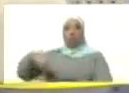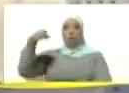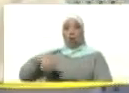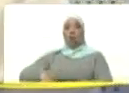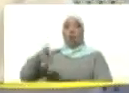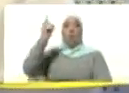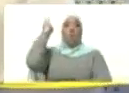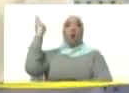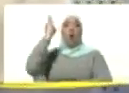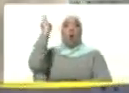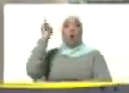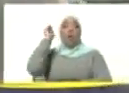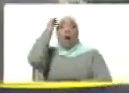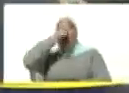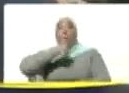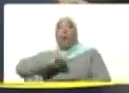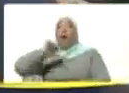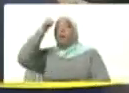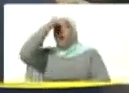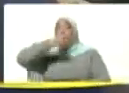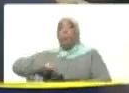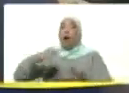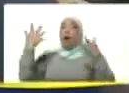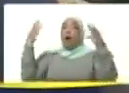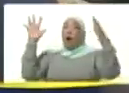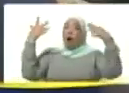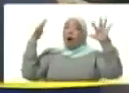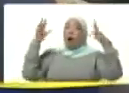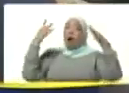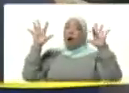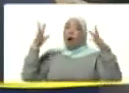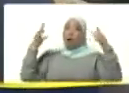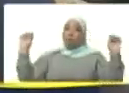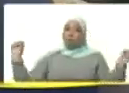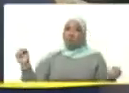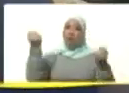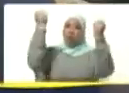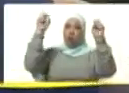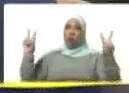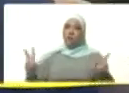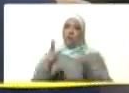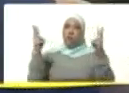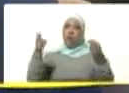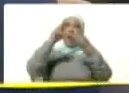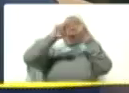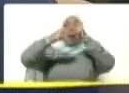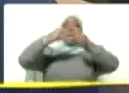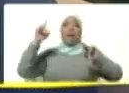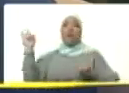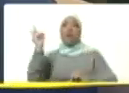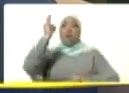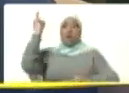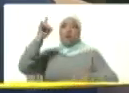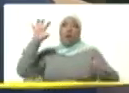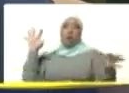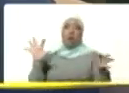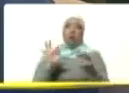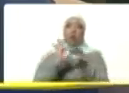Plurinacional de Bolivia, y la gran victoria que pudo obtener, la victoria de la paz de Bolivia, de la unión de Bolivia,